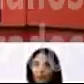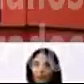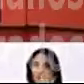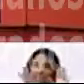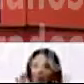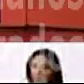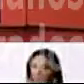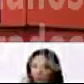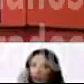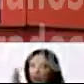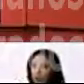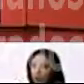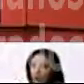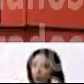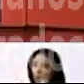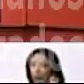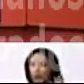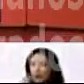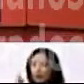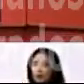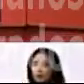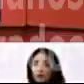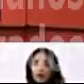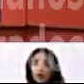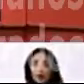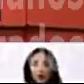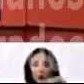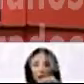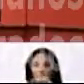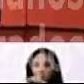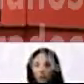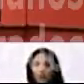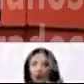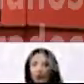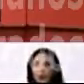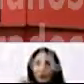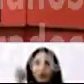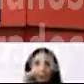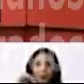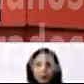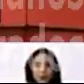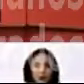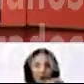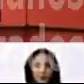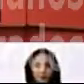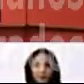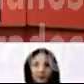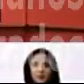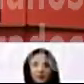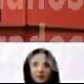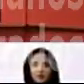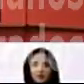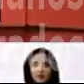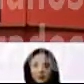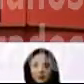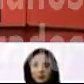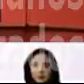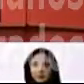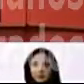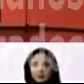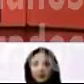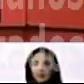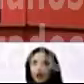con justicia. Por eso se allanó hoy la inmunidad parlamentaria, se autorizó al Tribunal Supremo de Justicia para que continúe el